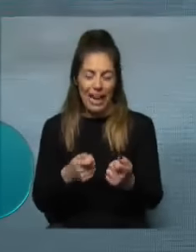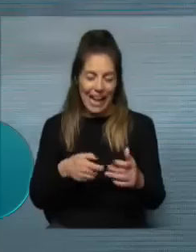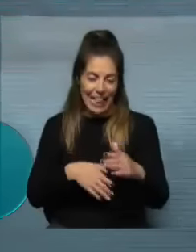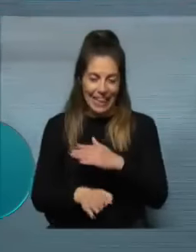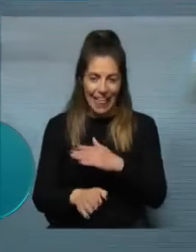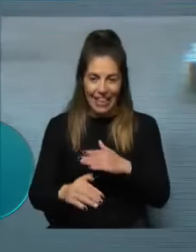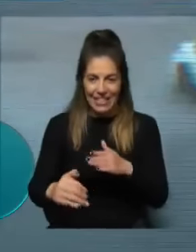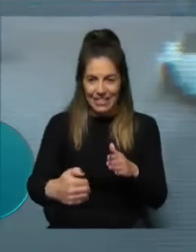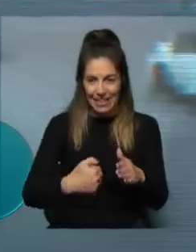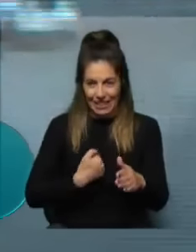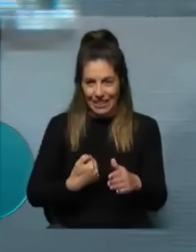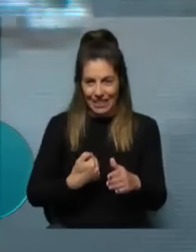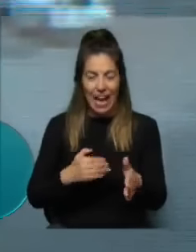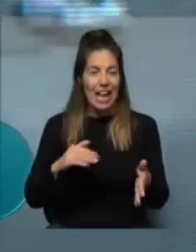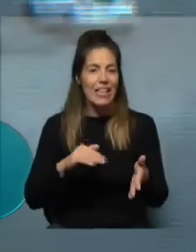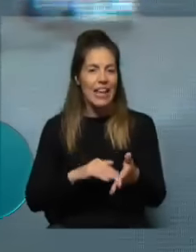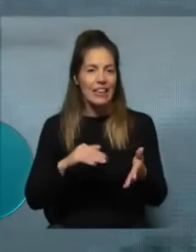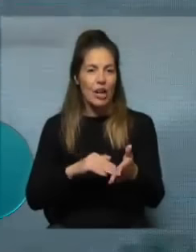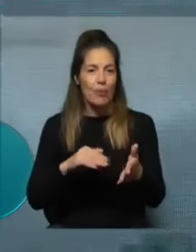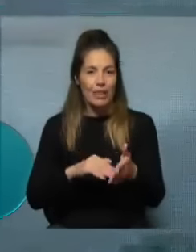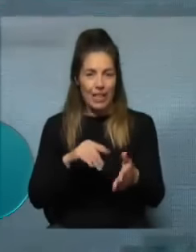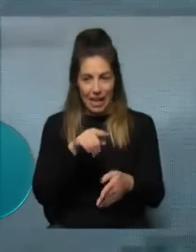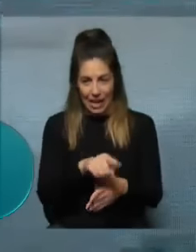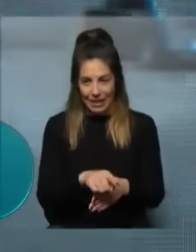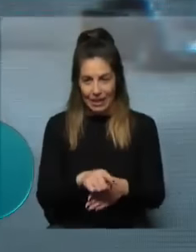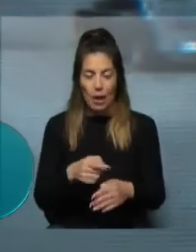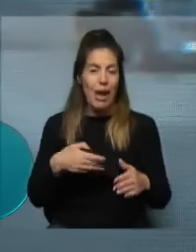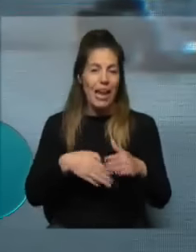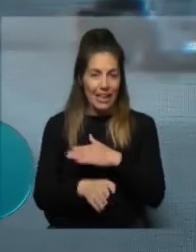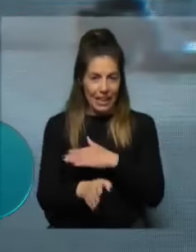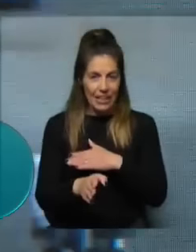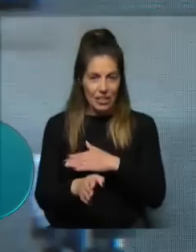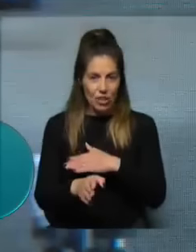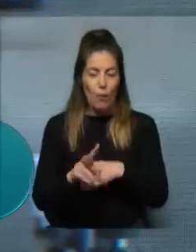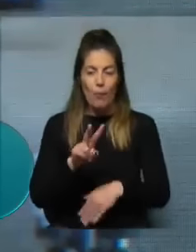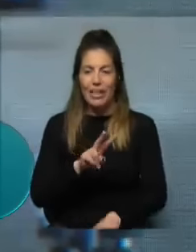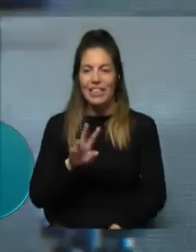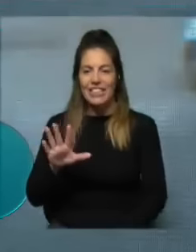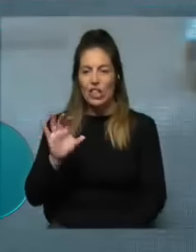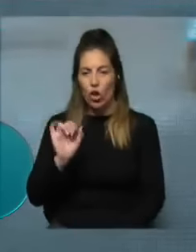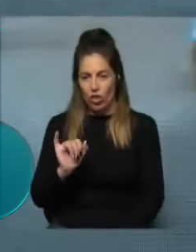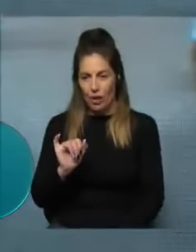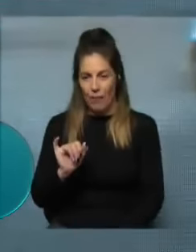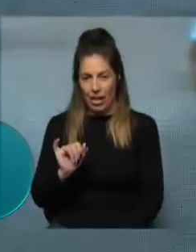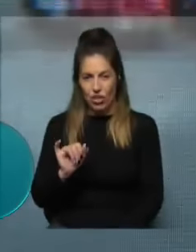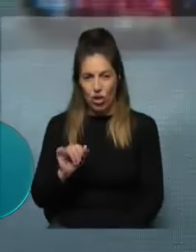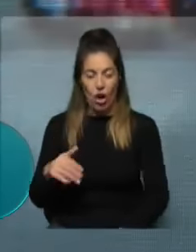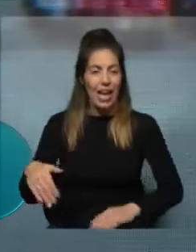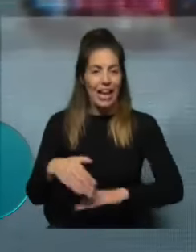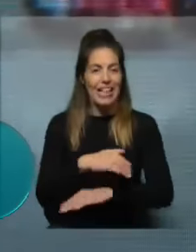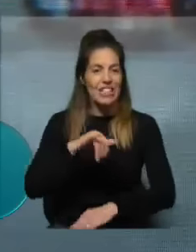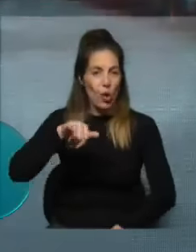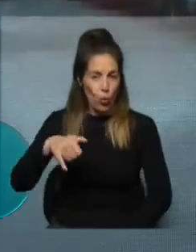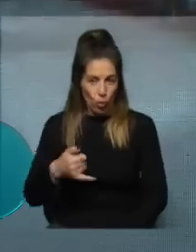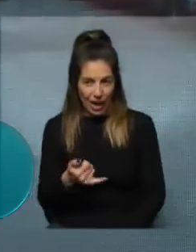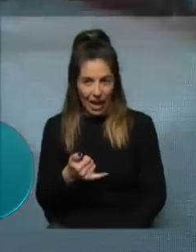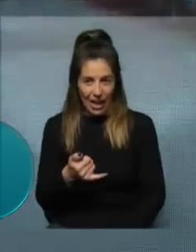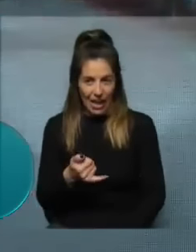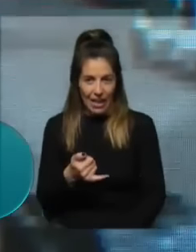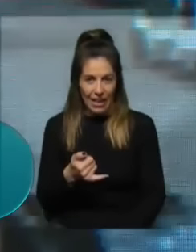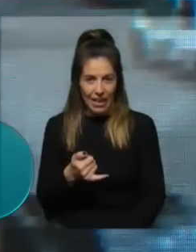y la salida hacia la terminal Ciudadela. Para el ingreso, los ómnibus van a ir por 25 de mayo y la calle Juncal, donde van a